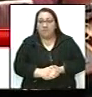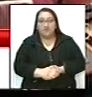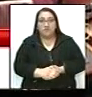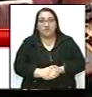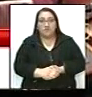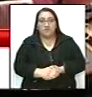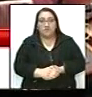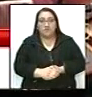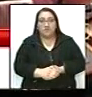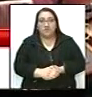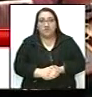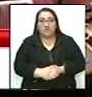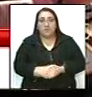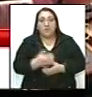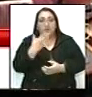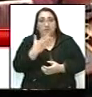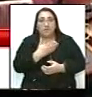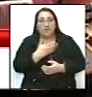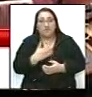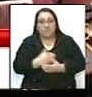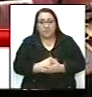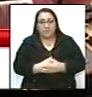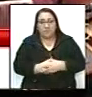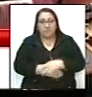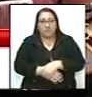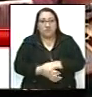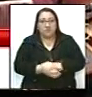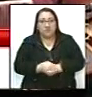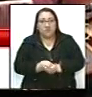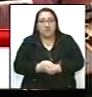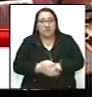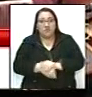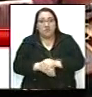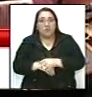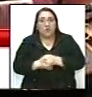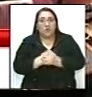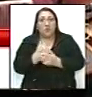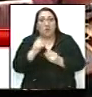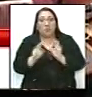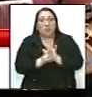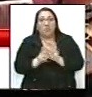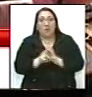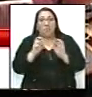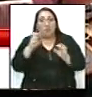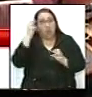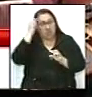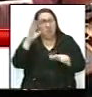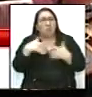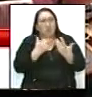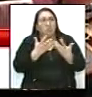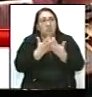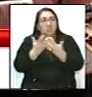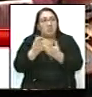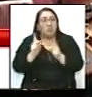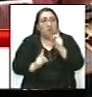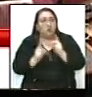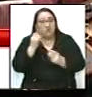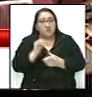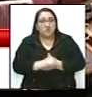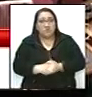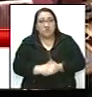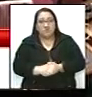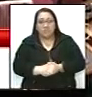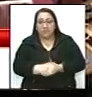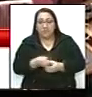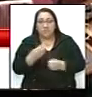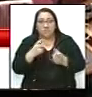Violeta. Gracias, presidente. Mire usted, cuando hay voluntad política se pueden perfectamente consensuar algunas posiciones. Lo que